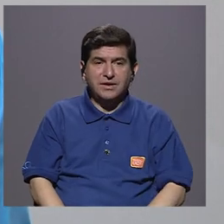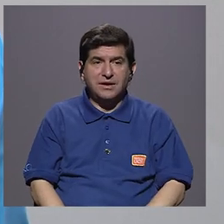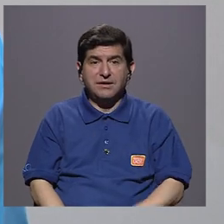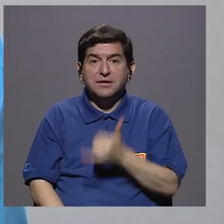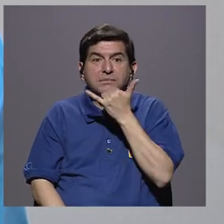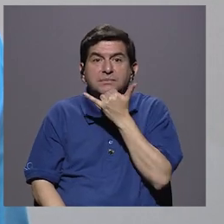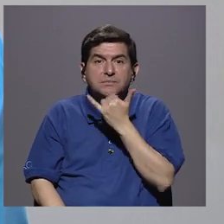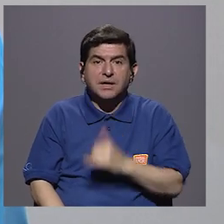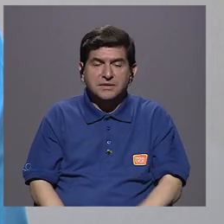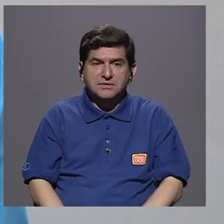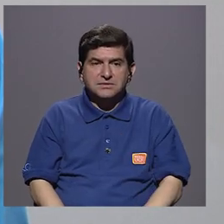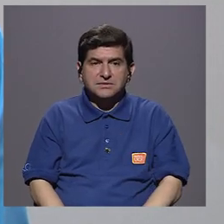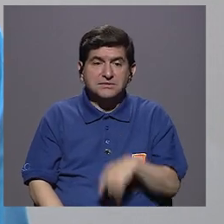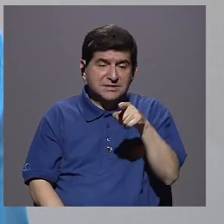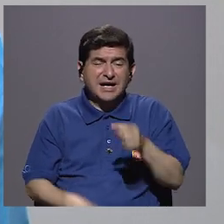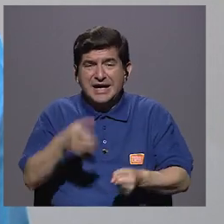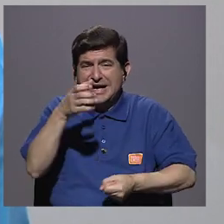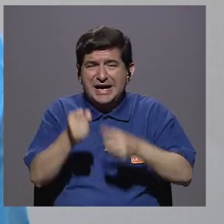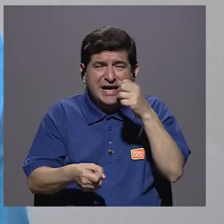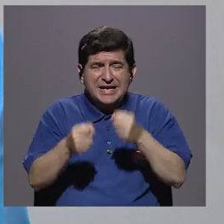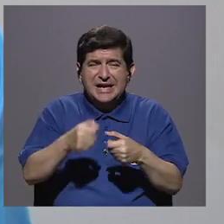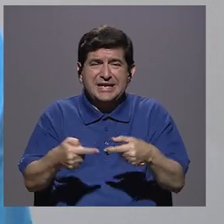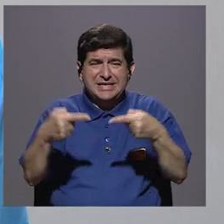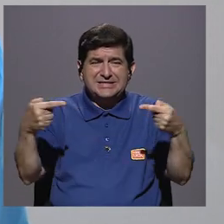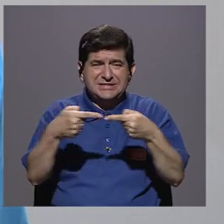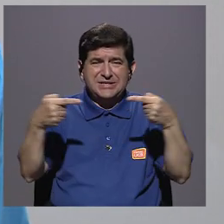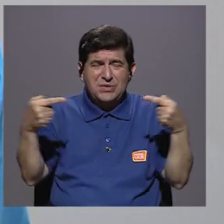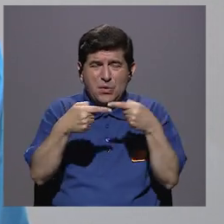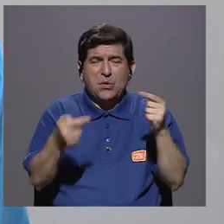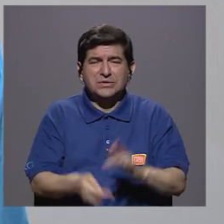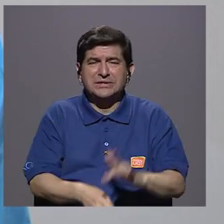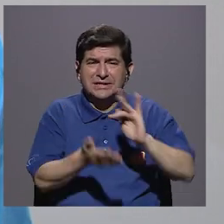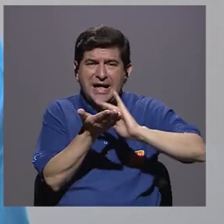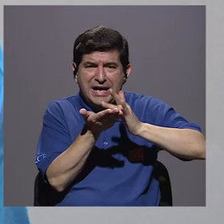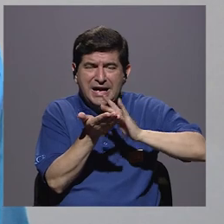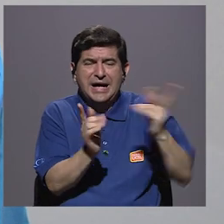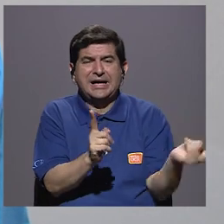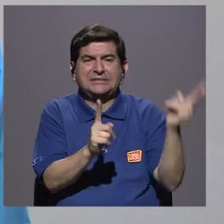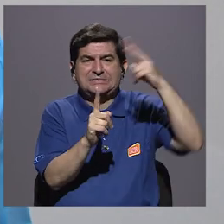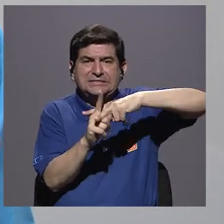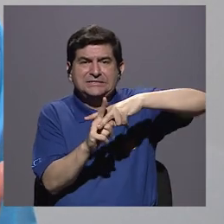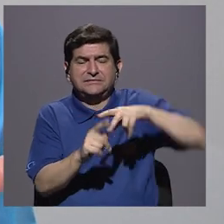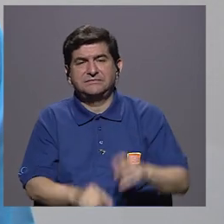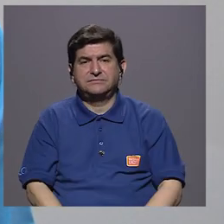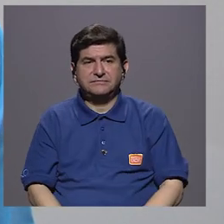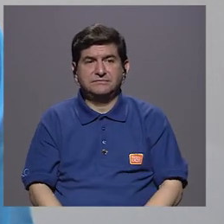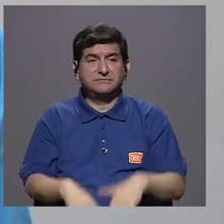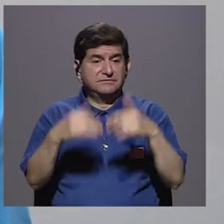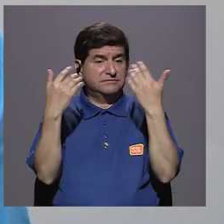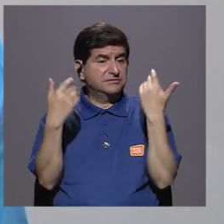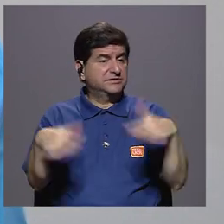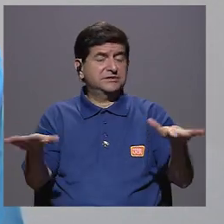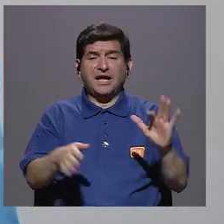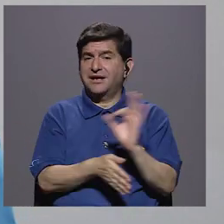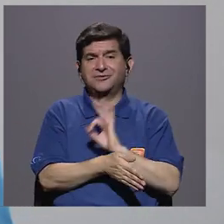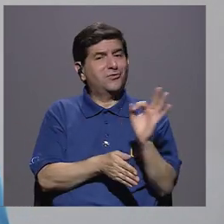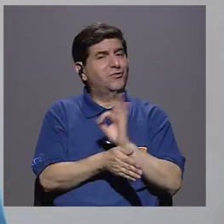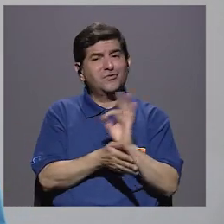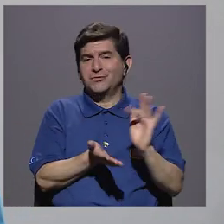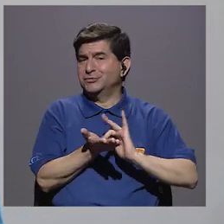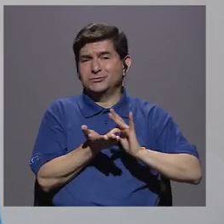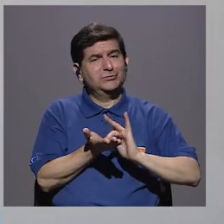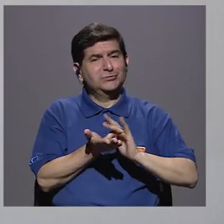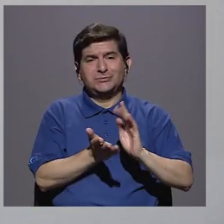toman y resulta que la leche le hace un efecto contrario al medicamento que está siendo aplicado y ya dejaron sin efecto el